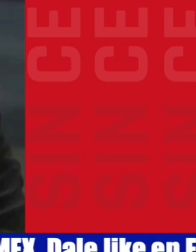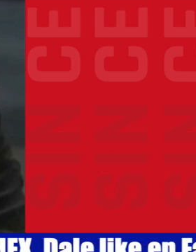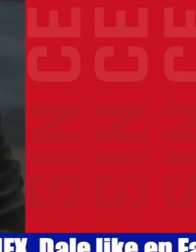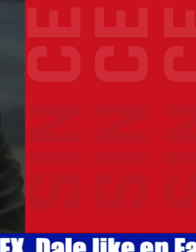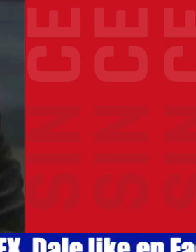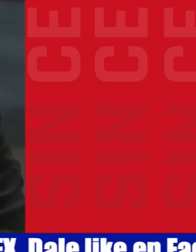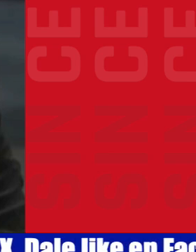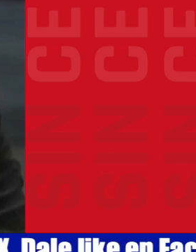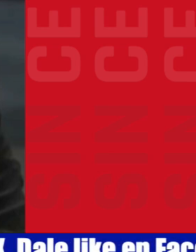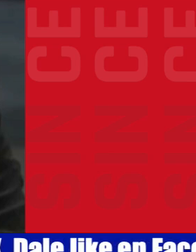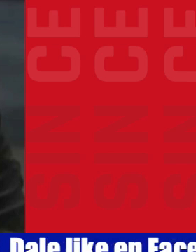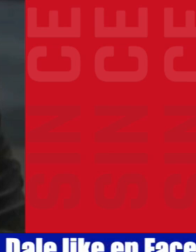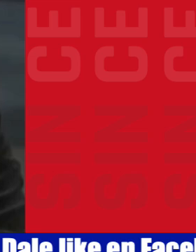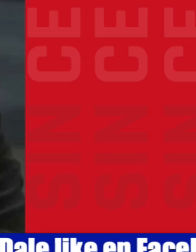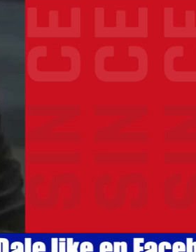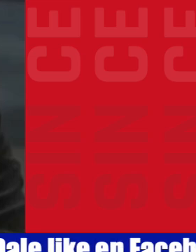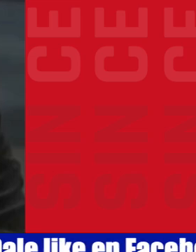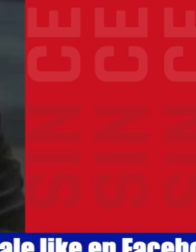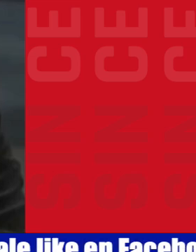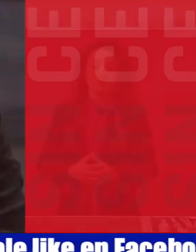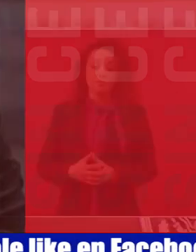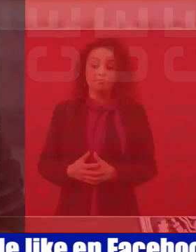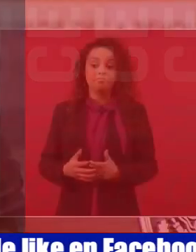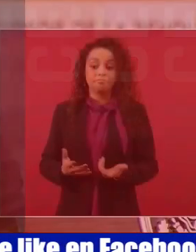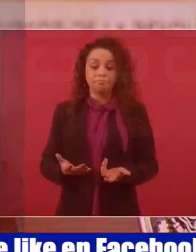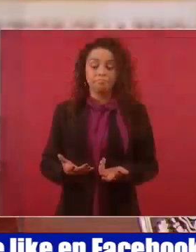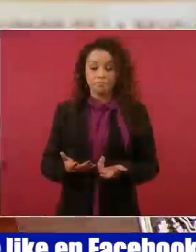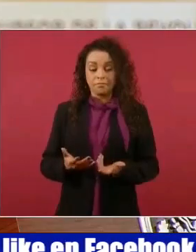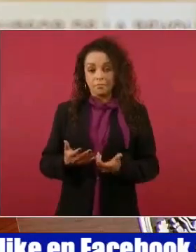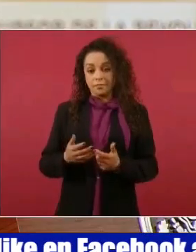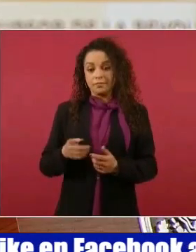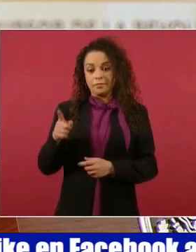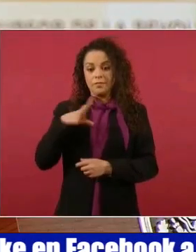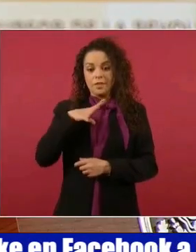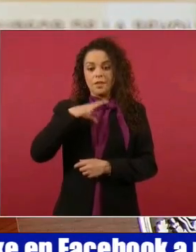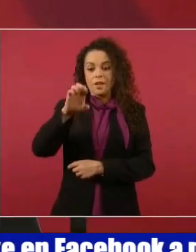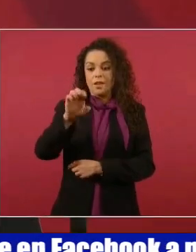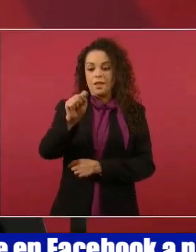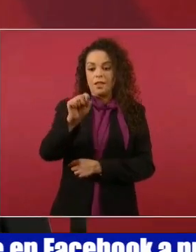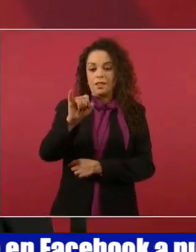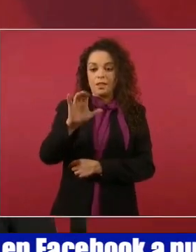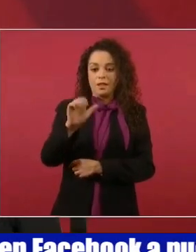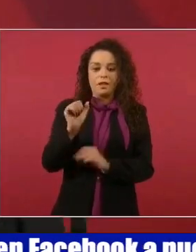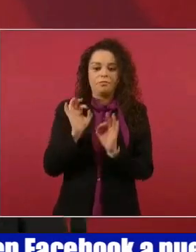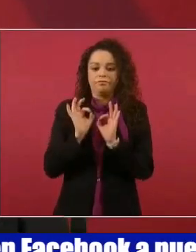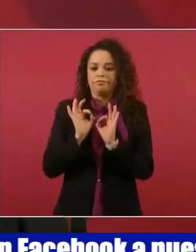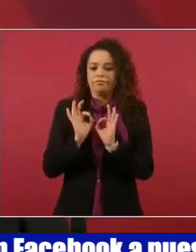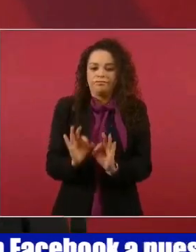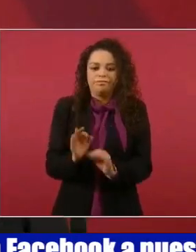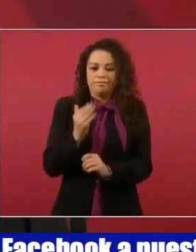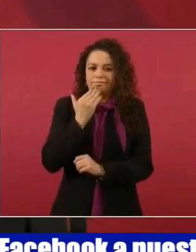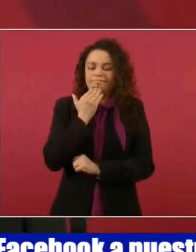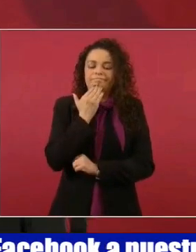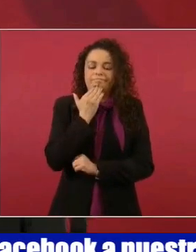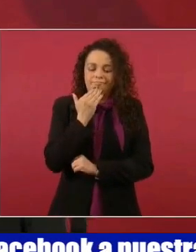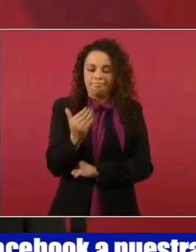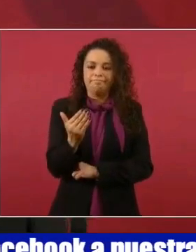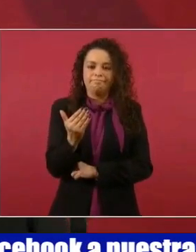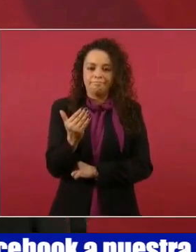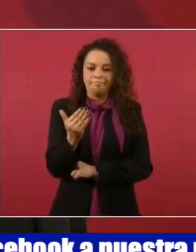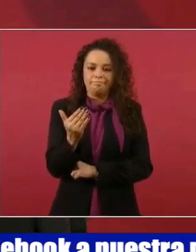ya lo he explicado varias veces, pero no está de más que lo vuelva a exponer, ¿no? Y plantea el